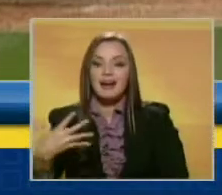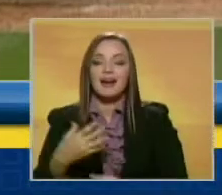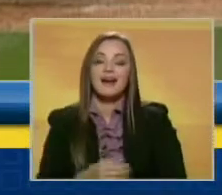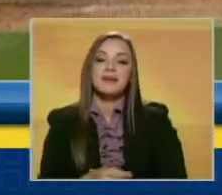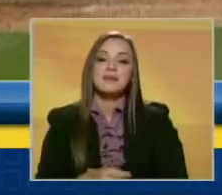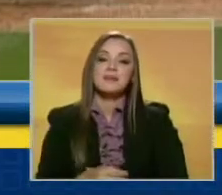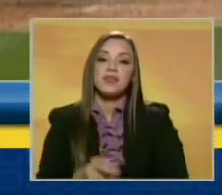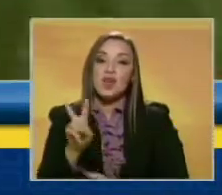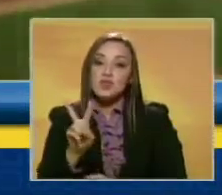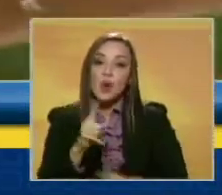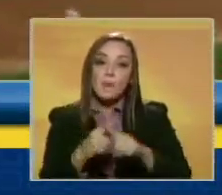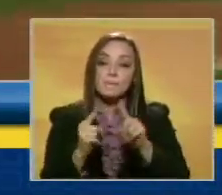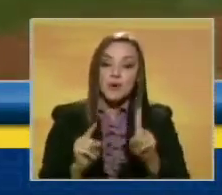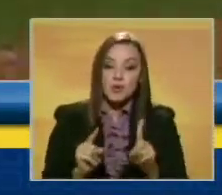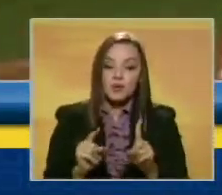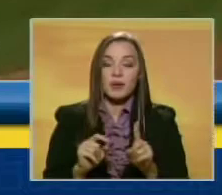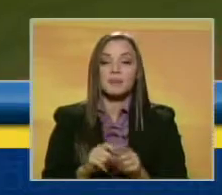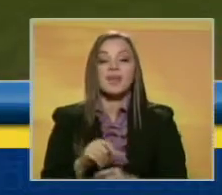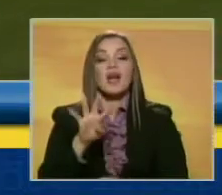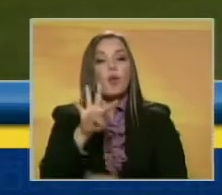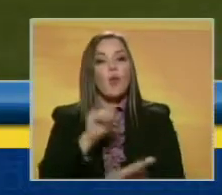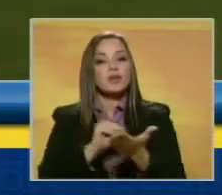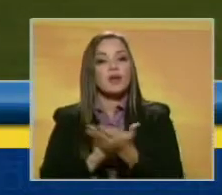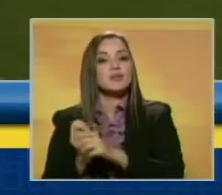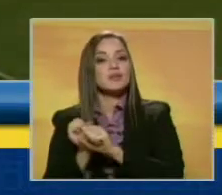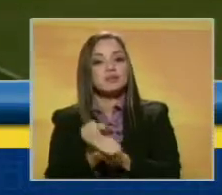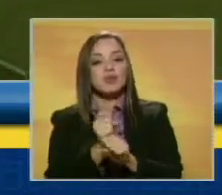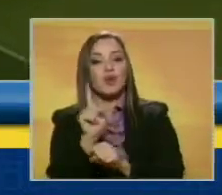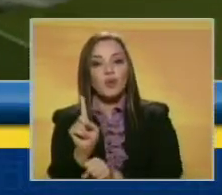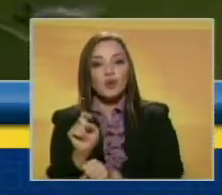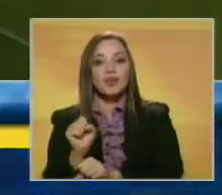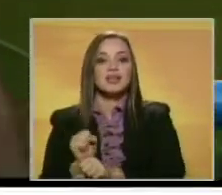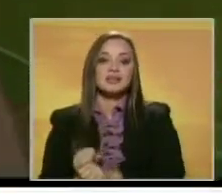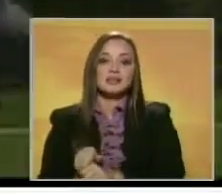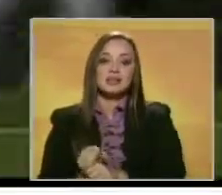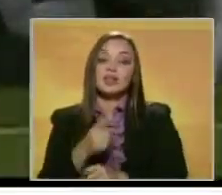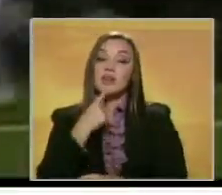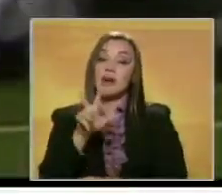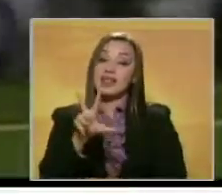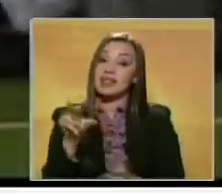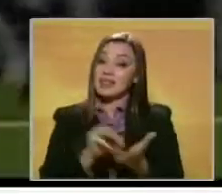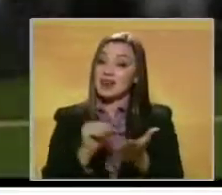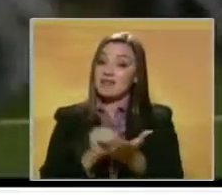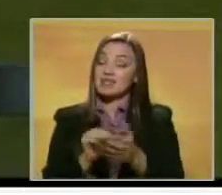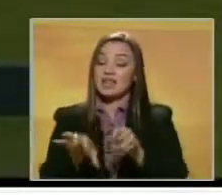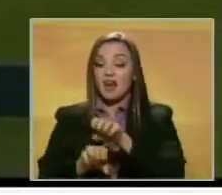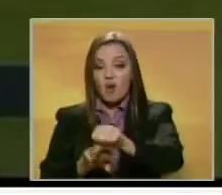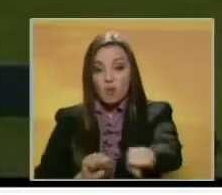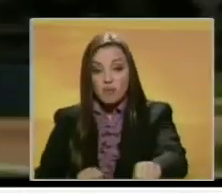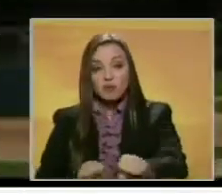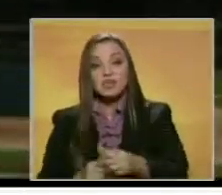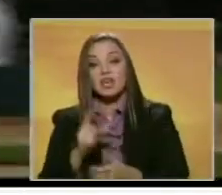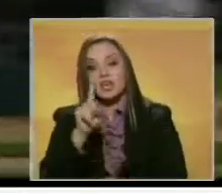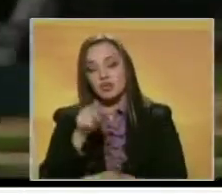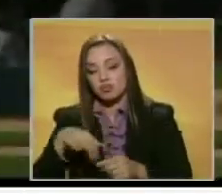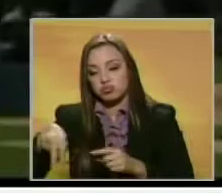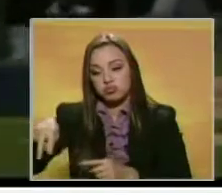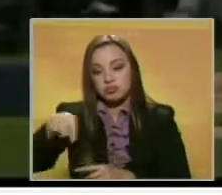2-1. Sánchez se fue 4-1 con impulsada y ponche y Abisail García falló en 3 turnos con un ponche y un pasaporte.